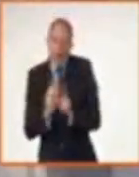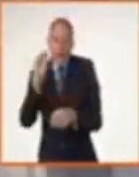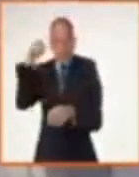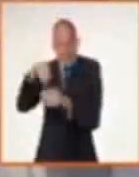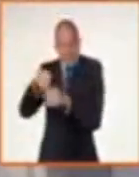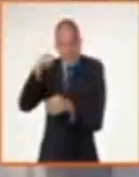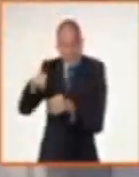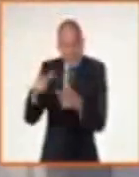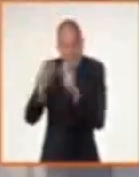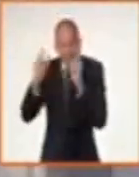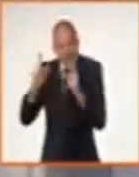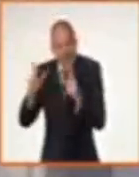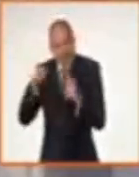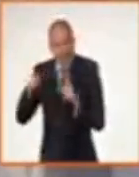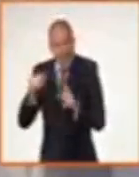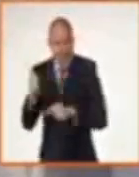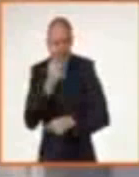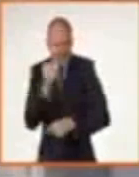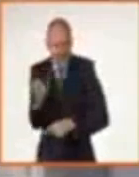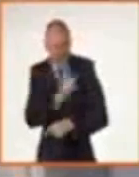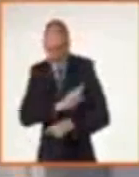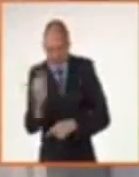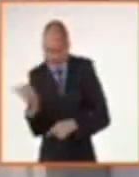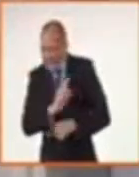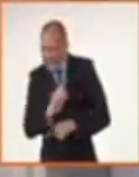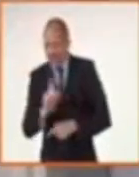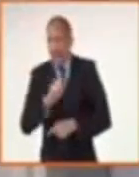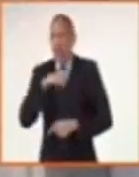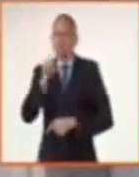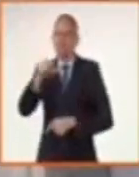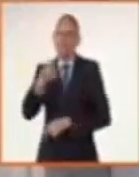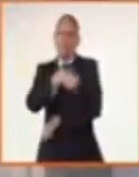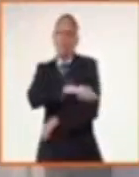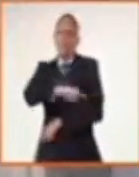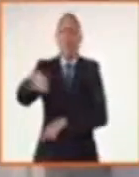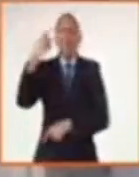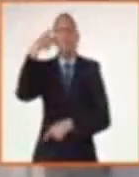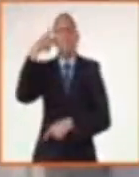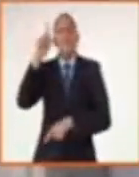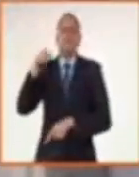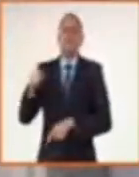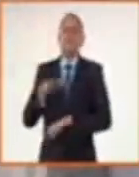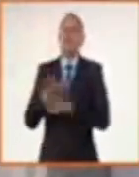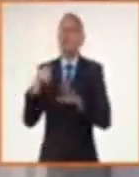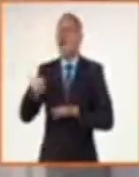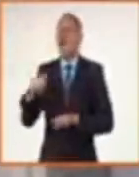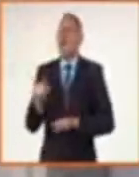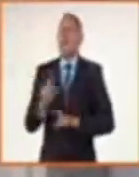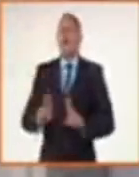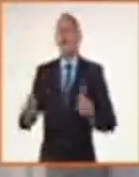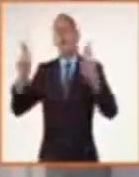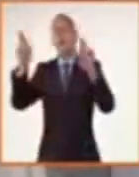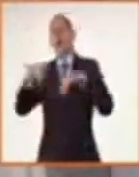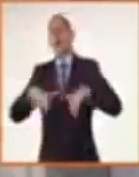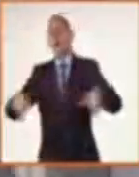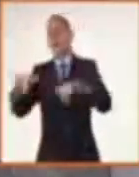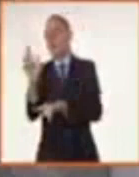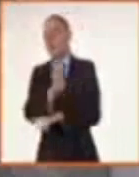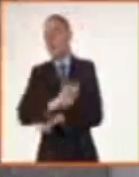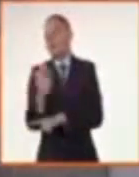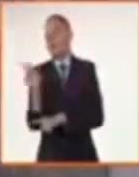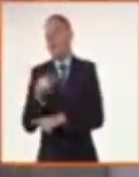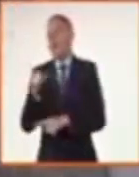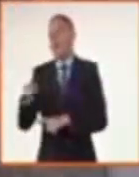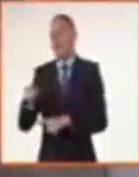Mira, unanimidad. No, es que se llega allí después de semanas de discusión, que antes han ido a la base y ha